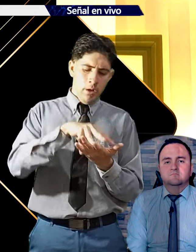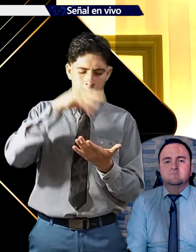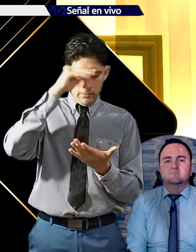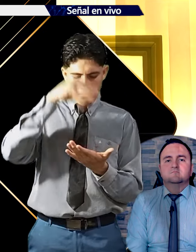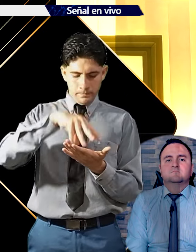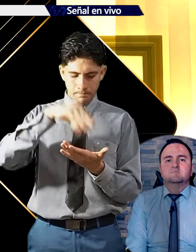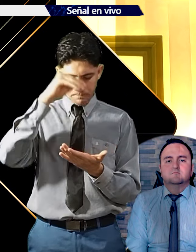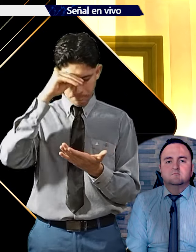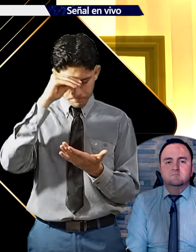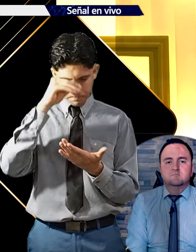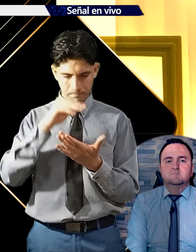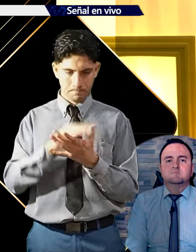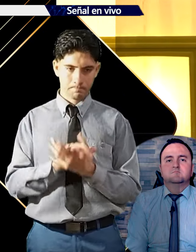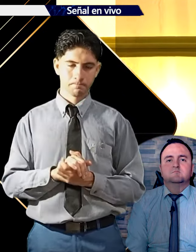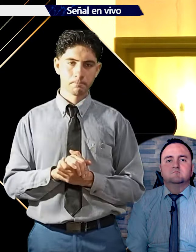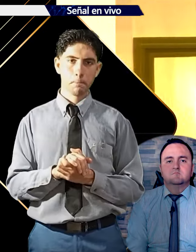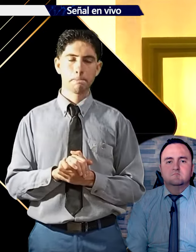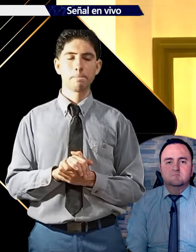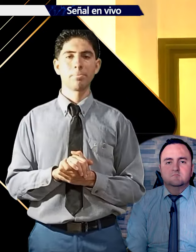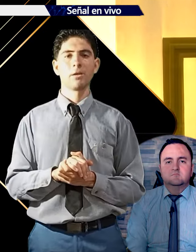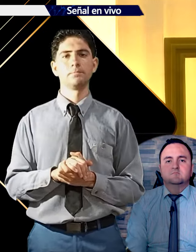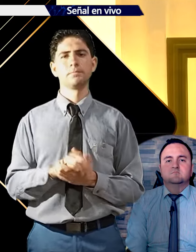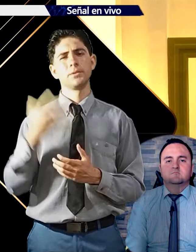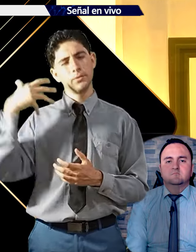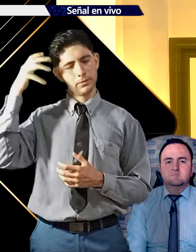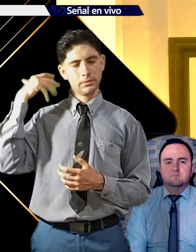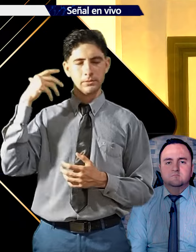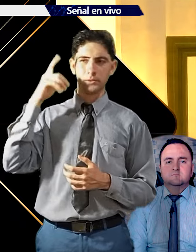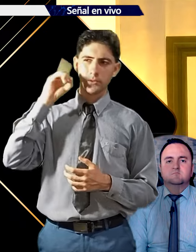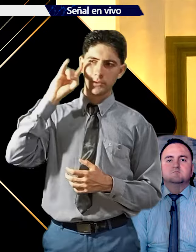bíblicos, gracias a Dios por la teología. Pero recuerdo que